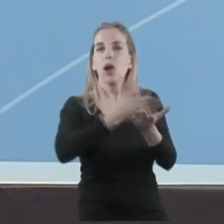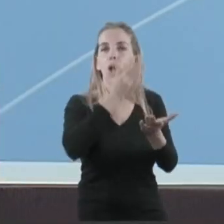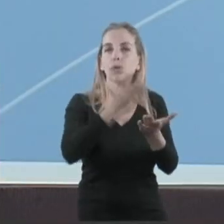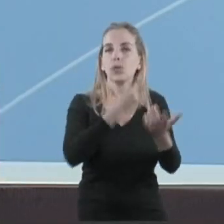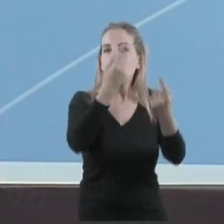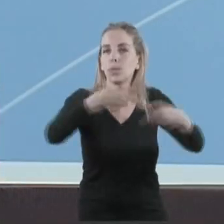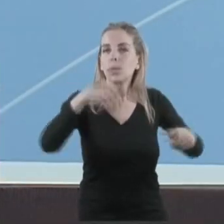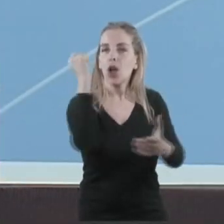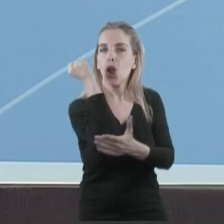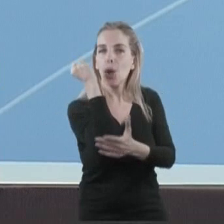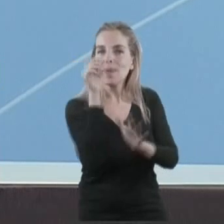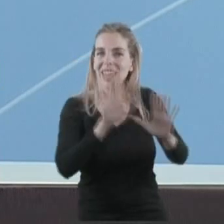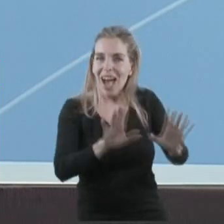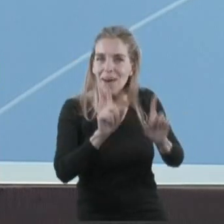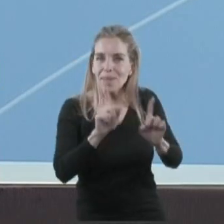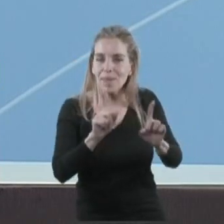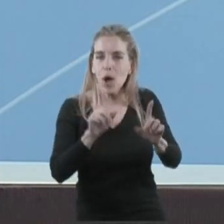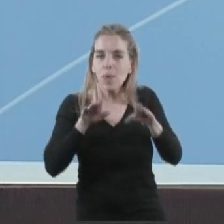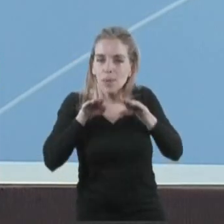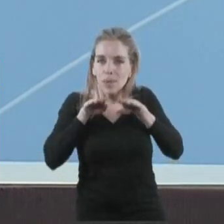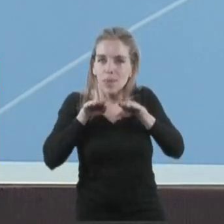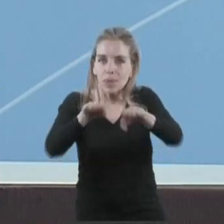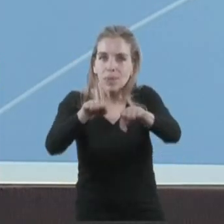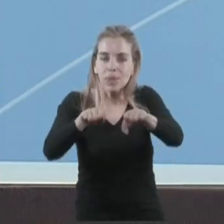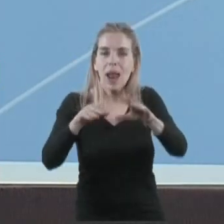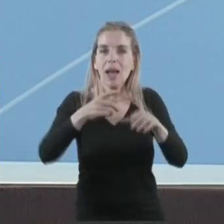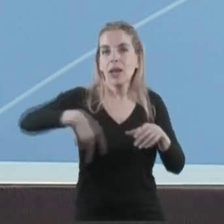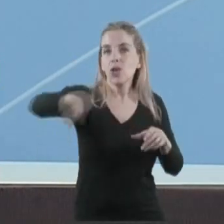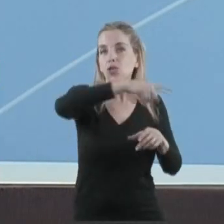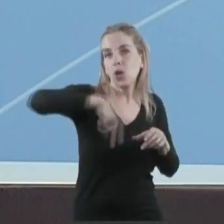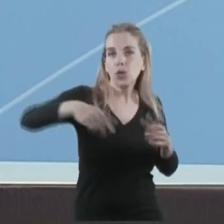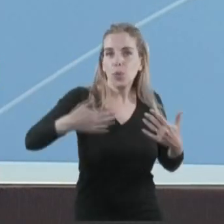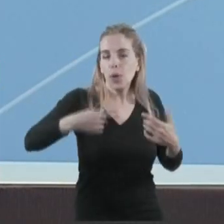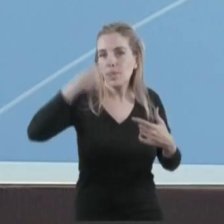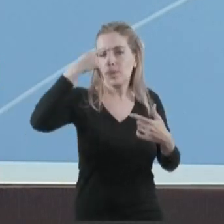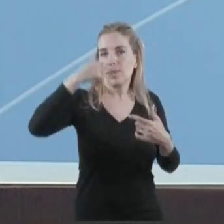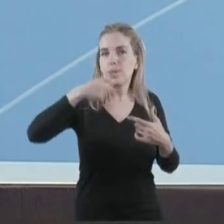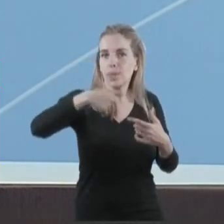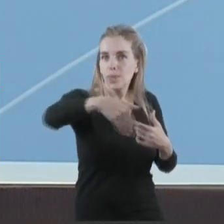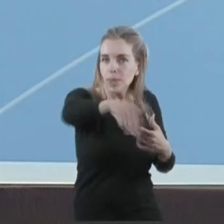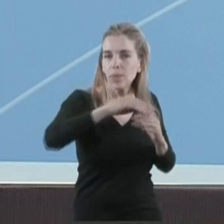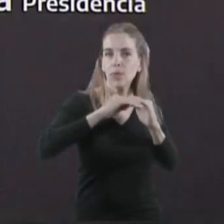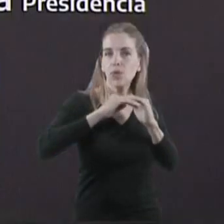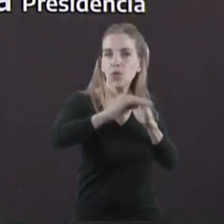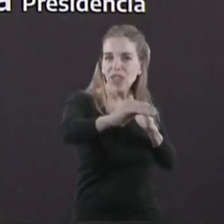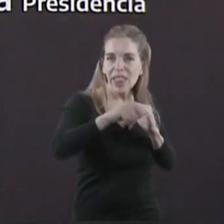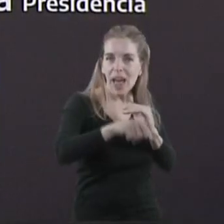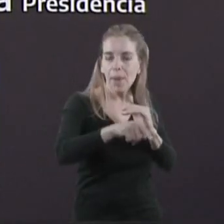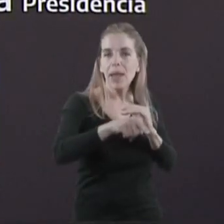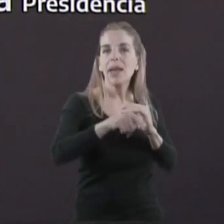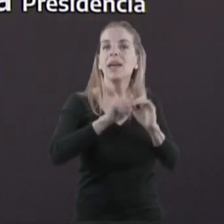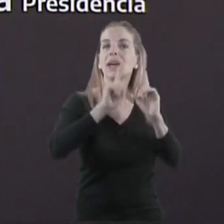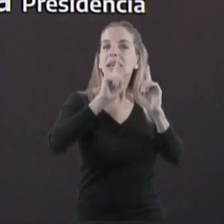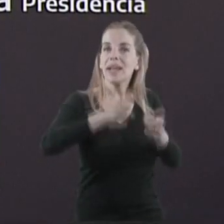forma que al mismo tiempo nos permita transitar hacia una estructura productiva sustentable